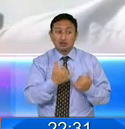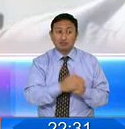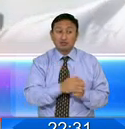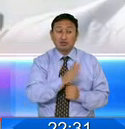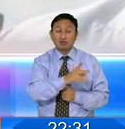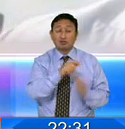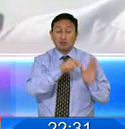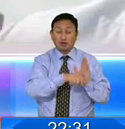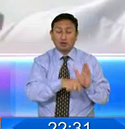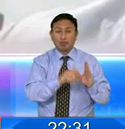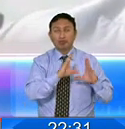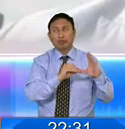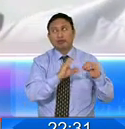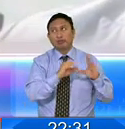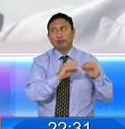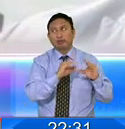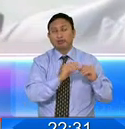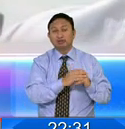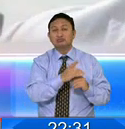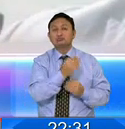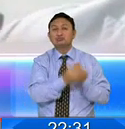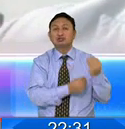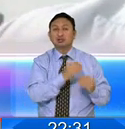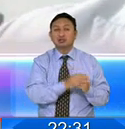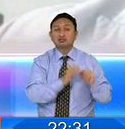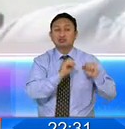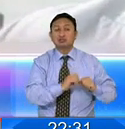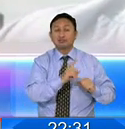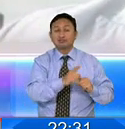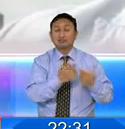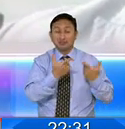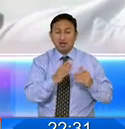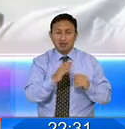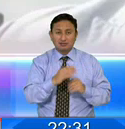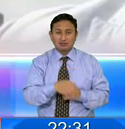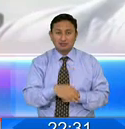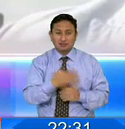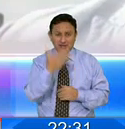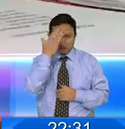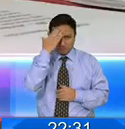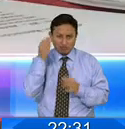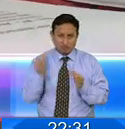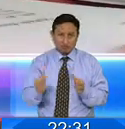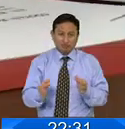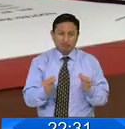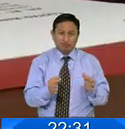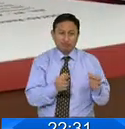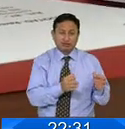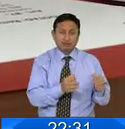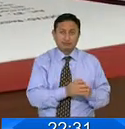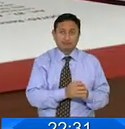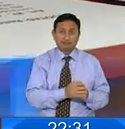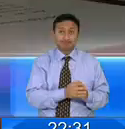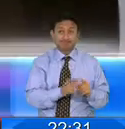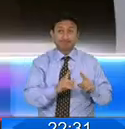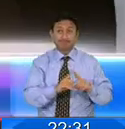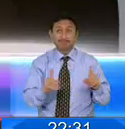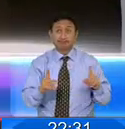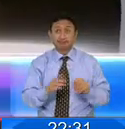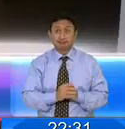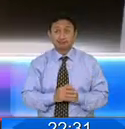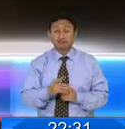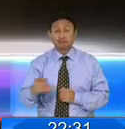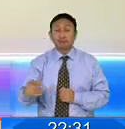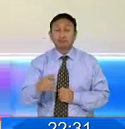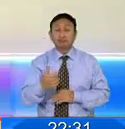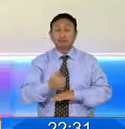la defensa? Y que lo único que está haciendo es retardar algo que tarde o temprano va a llegar. Sin embargo, se cuestiona que al haber sido